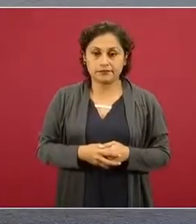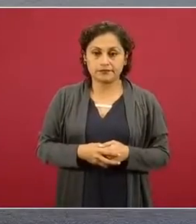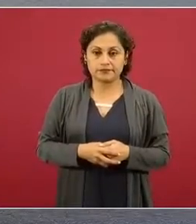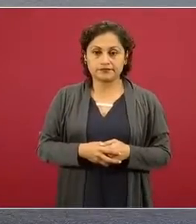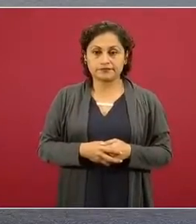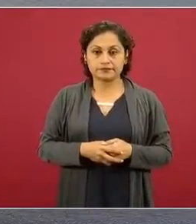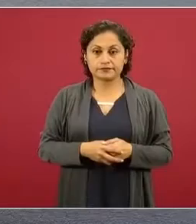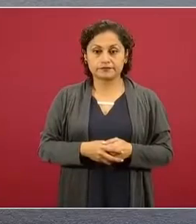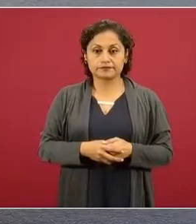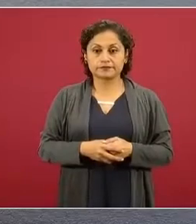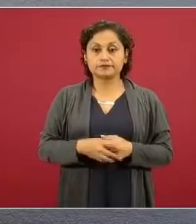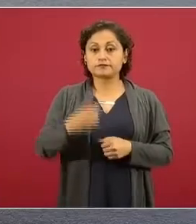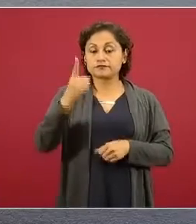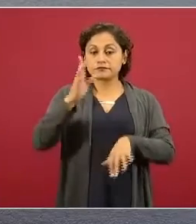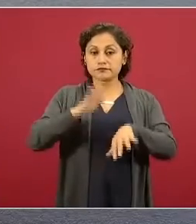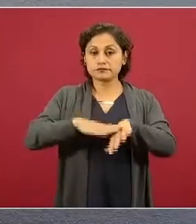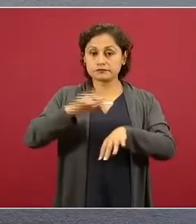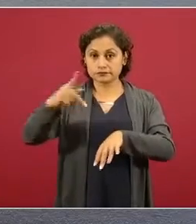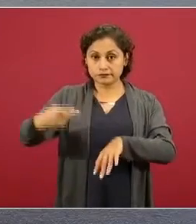A ver si una pregunta más.